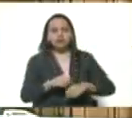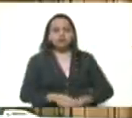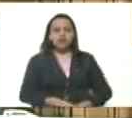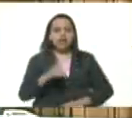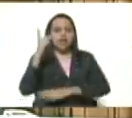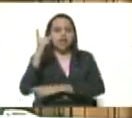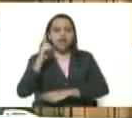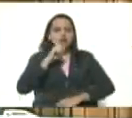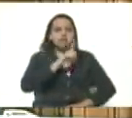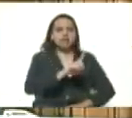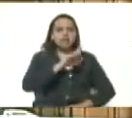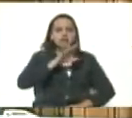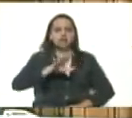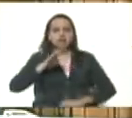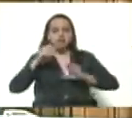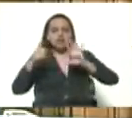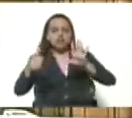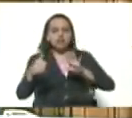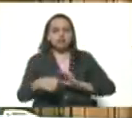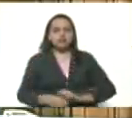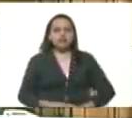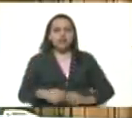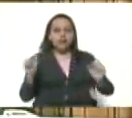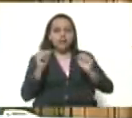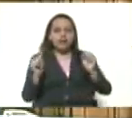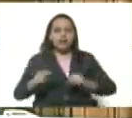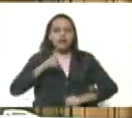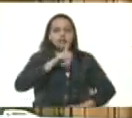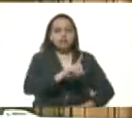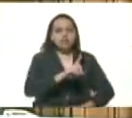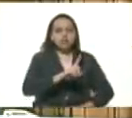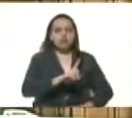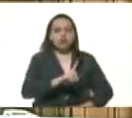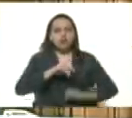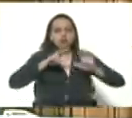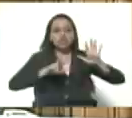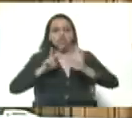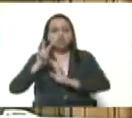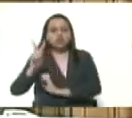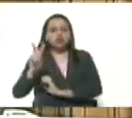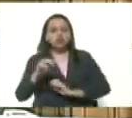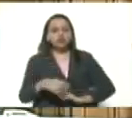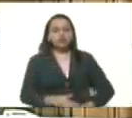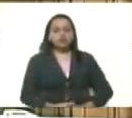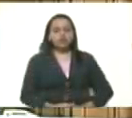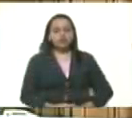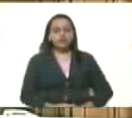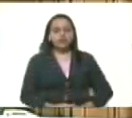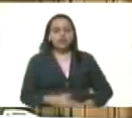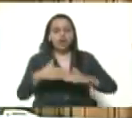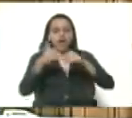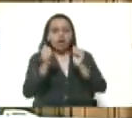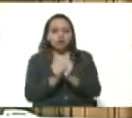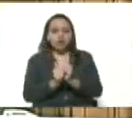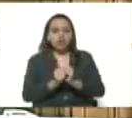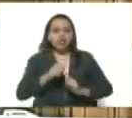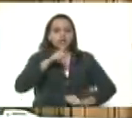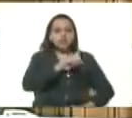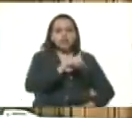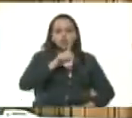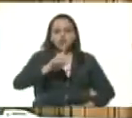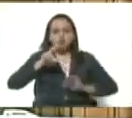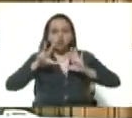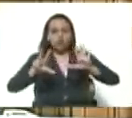Lara 156, Mérida 172. Anzoátegui